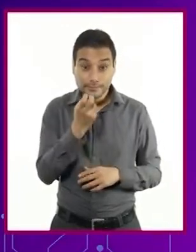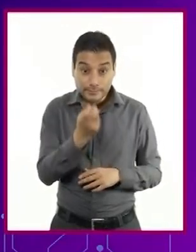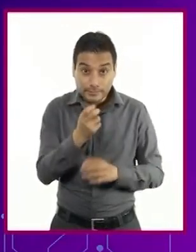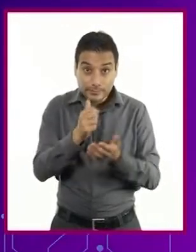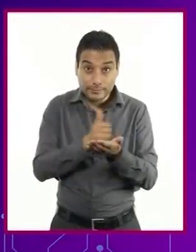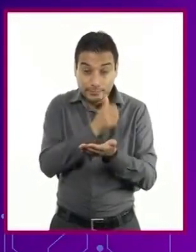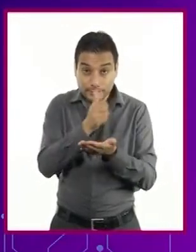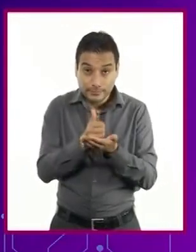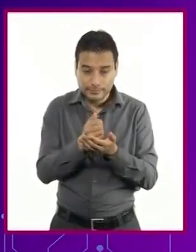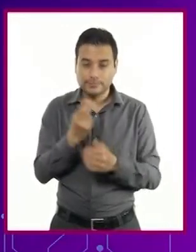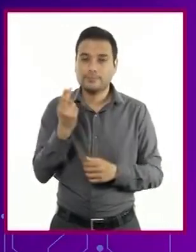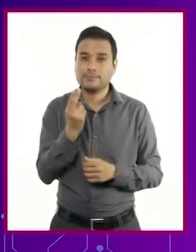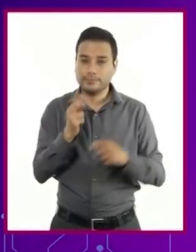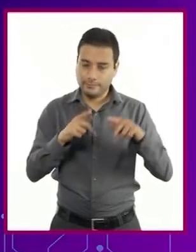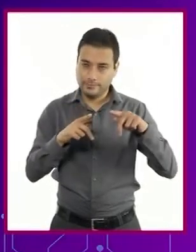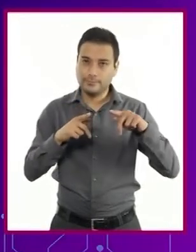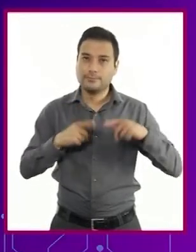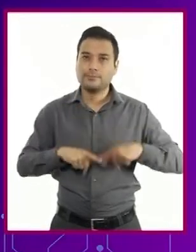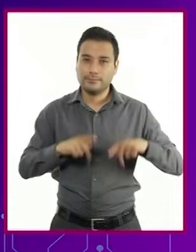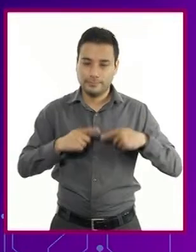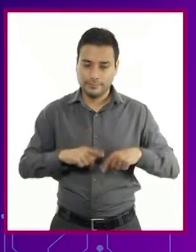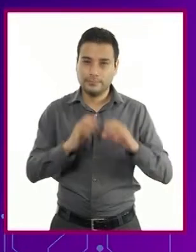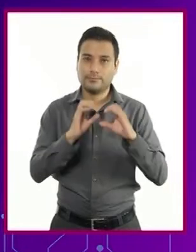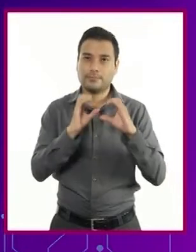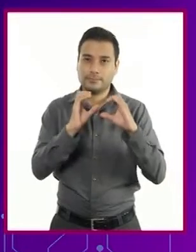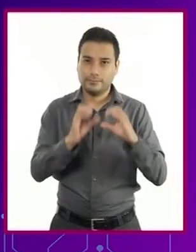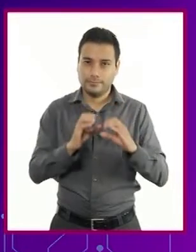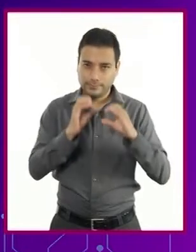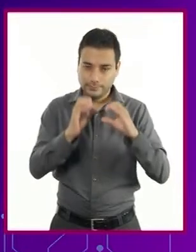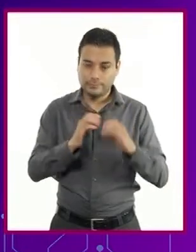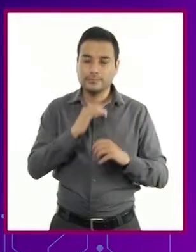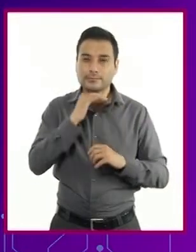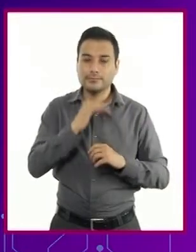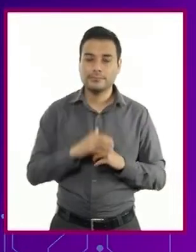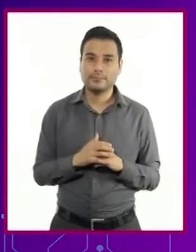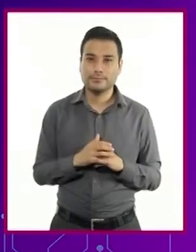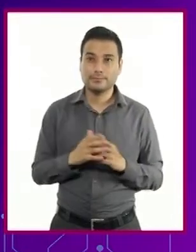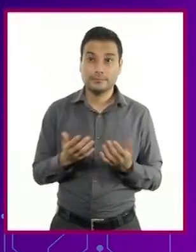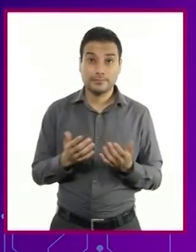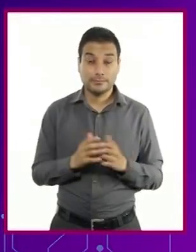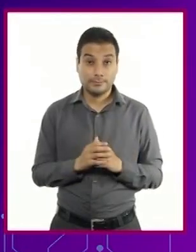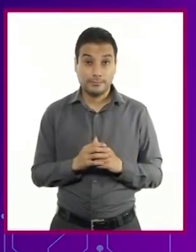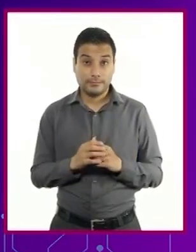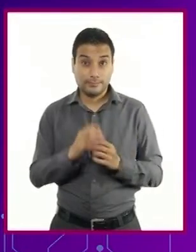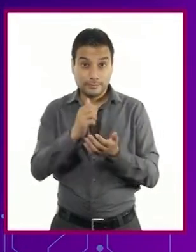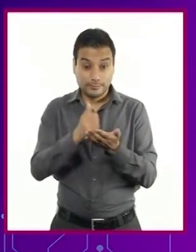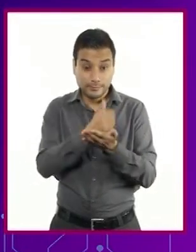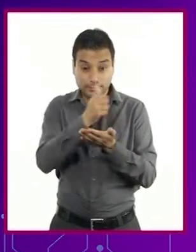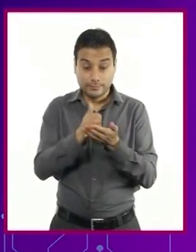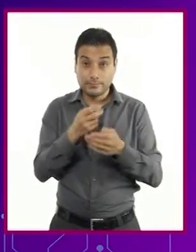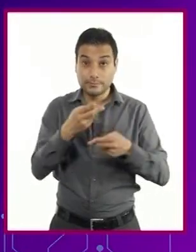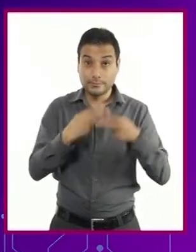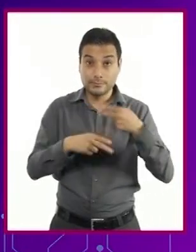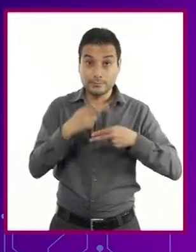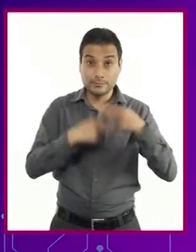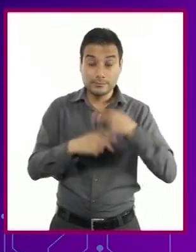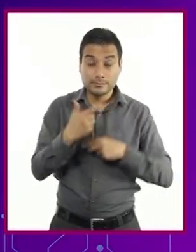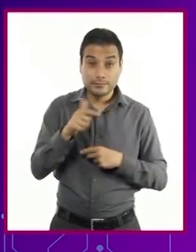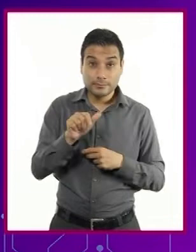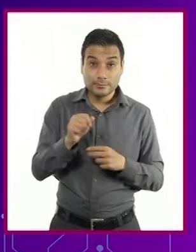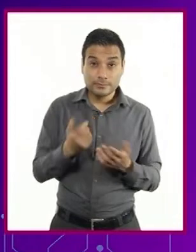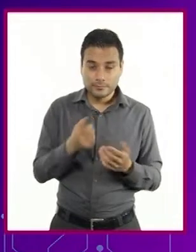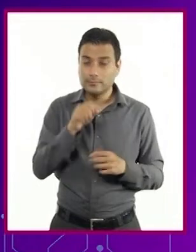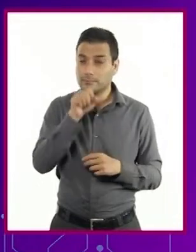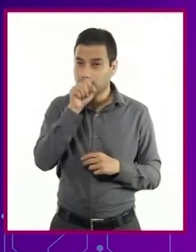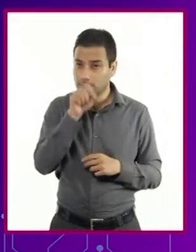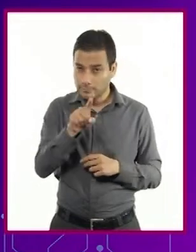acciones se deben de llevar a cabo. Pero el problema no es solo que las ciudades produzcan gran parte de los gases de efecto invernadero, sino que